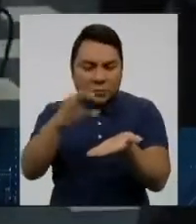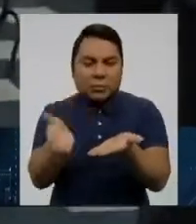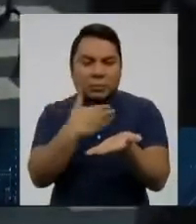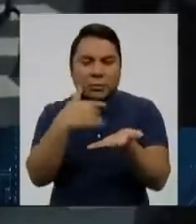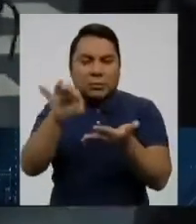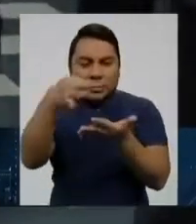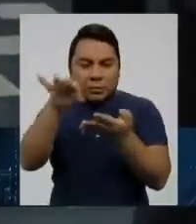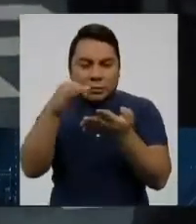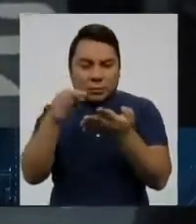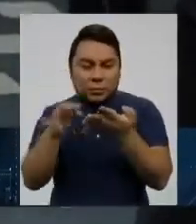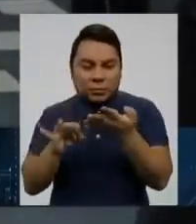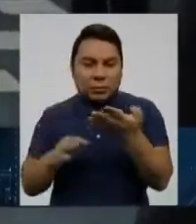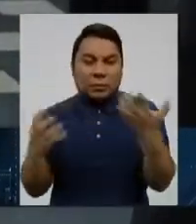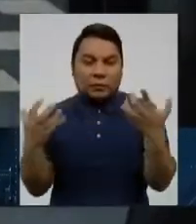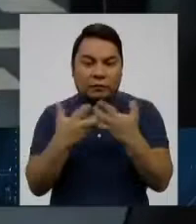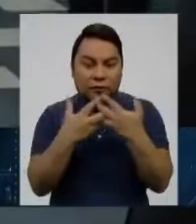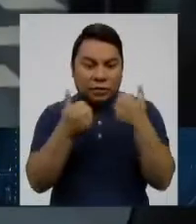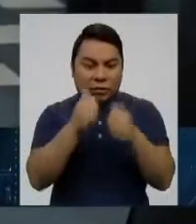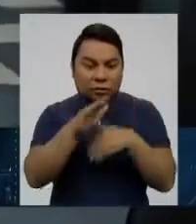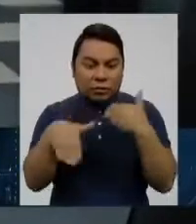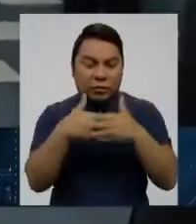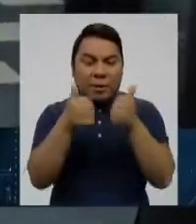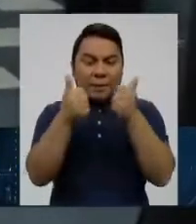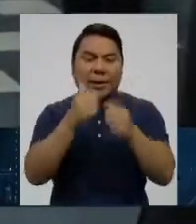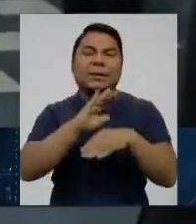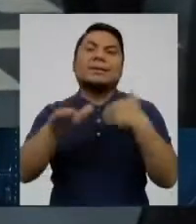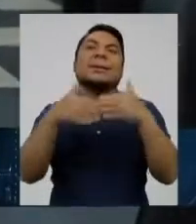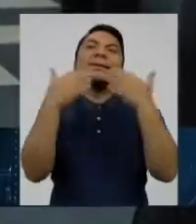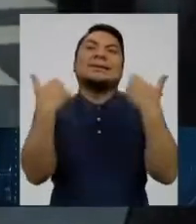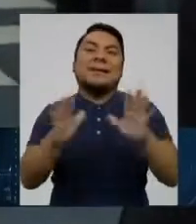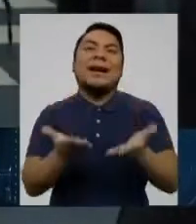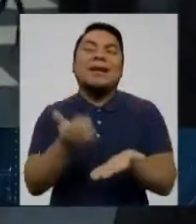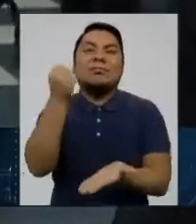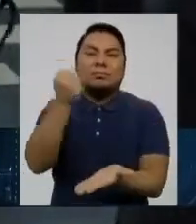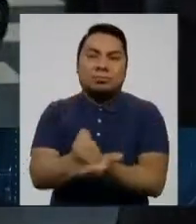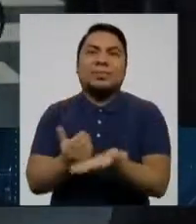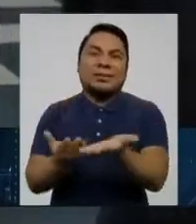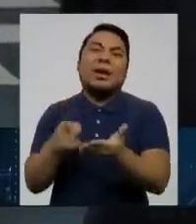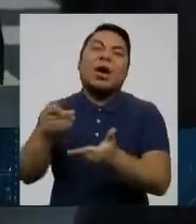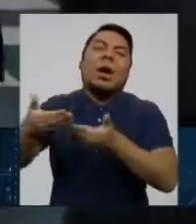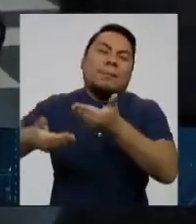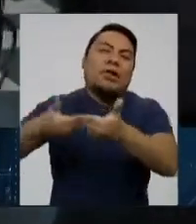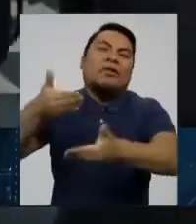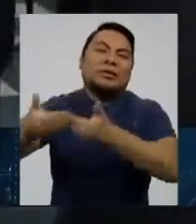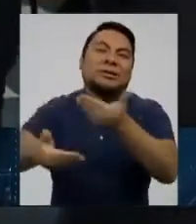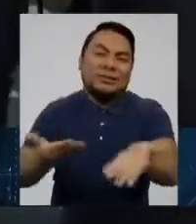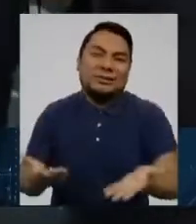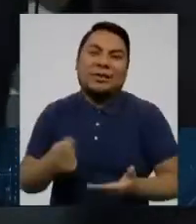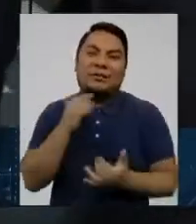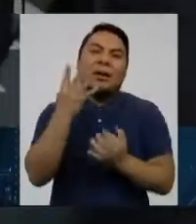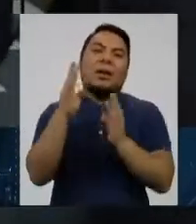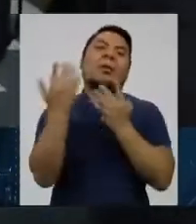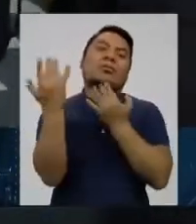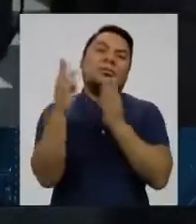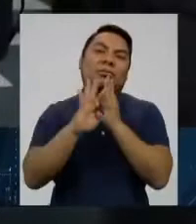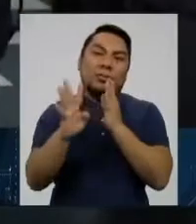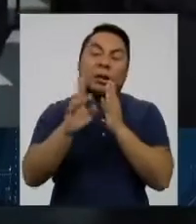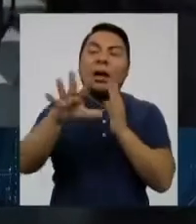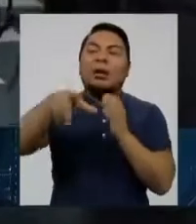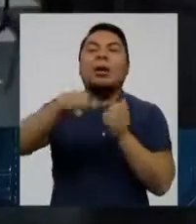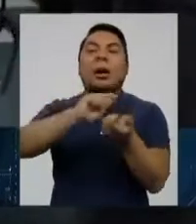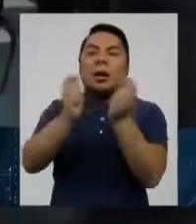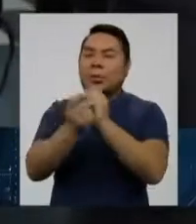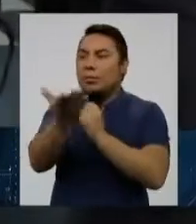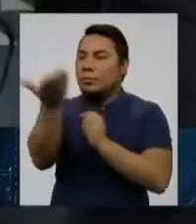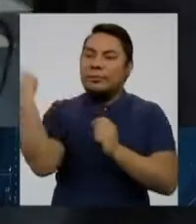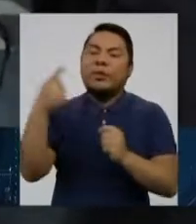notifica y luego ya viene la posibilidad de tachas, impugnaciones, y concluido este proceso ya queda expedito el candidato para postular a la